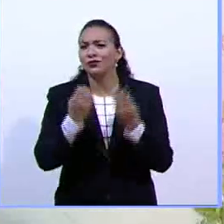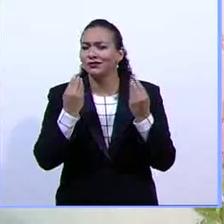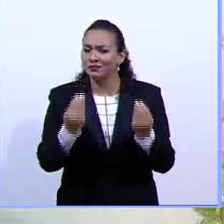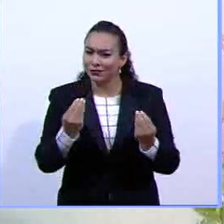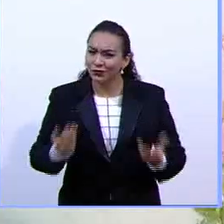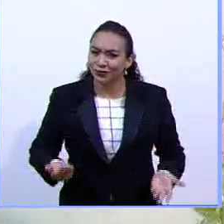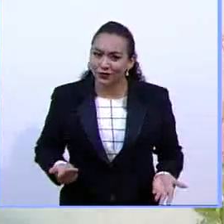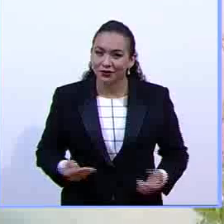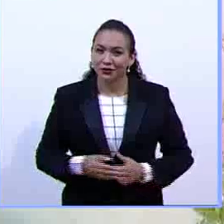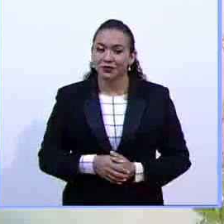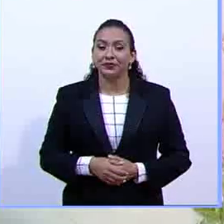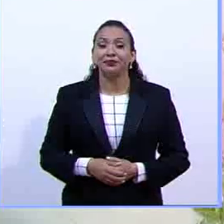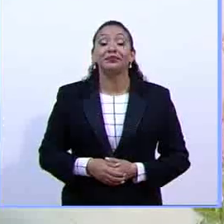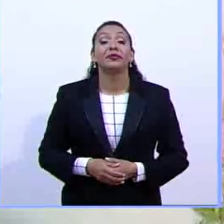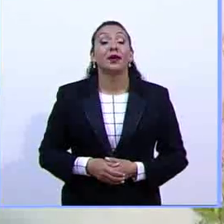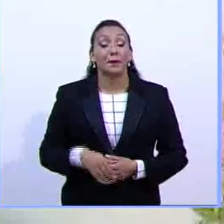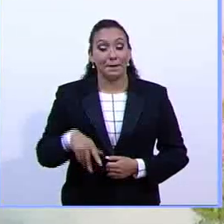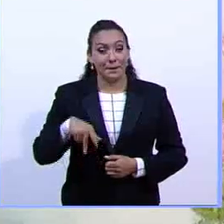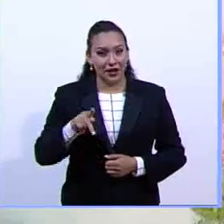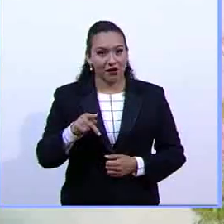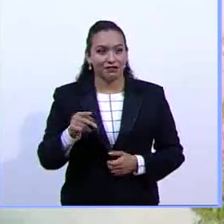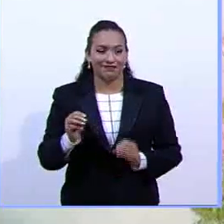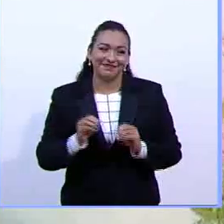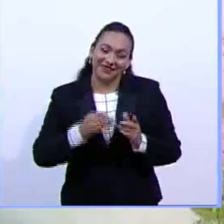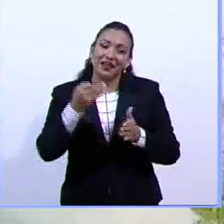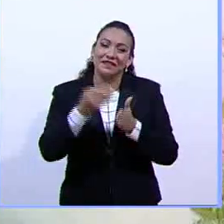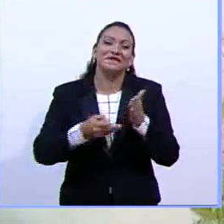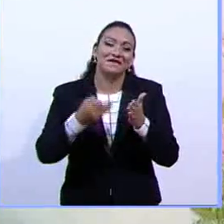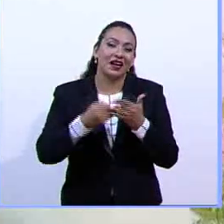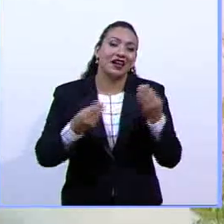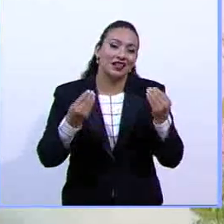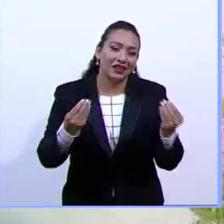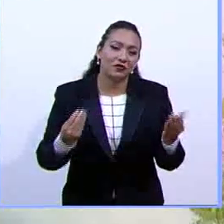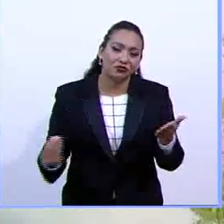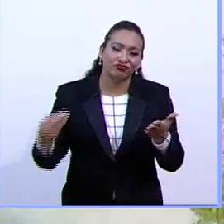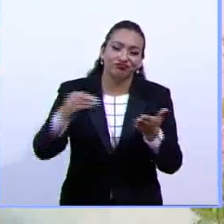iberoamericano, pero que nos falta mucho por,